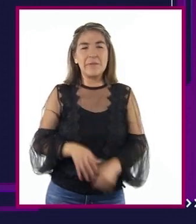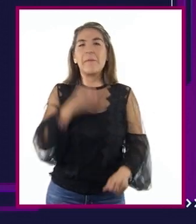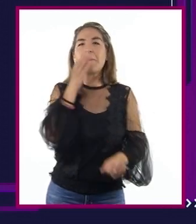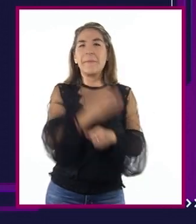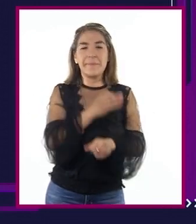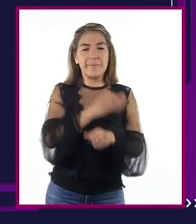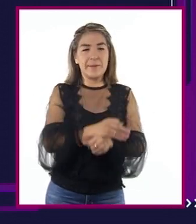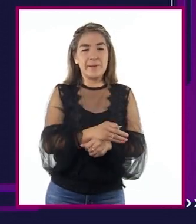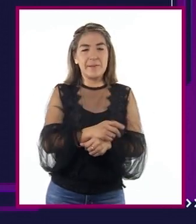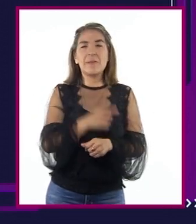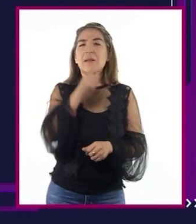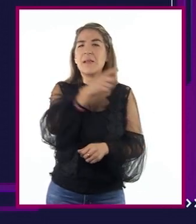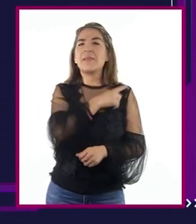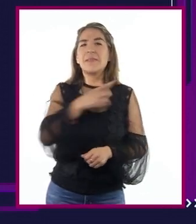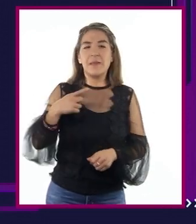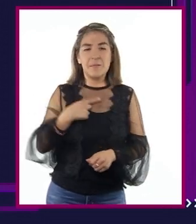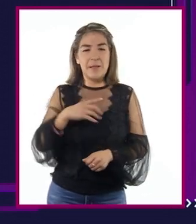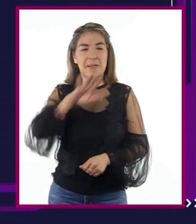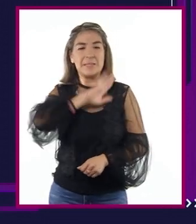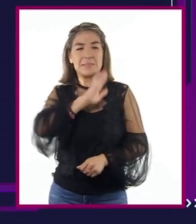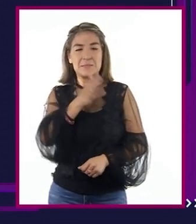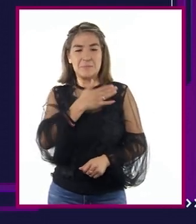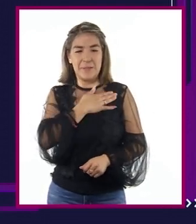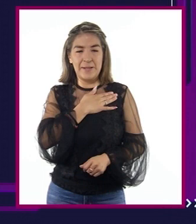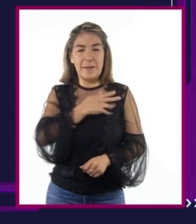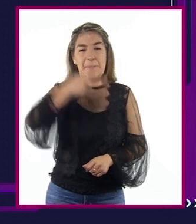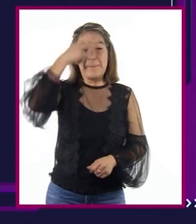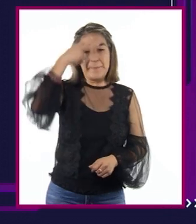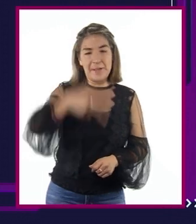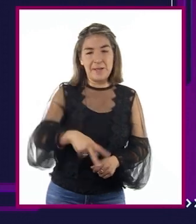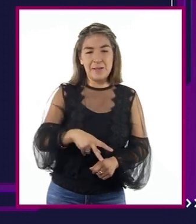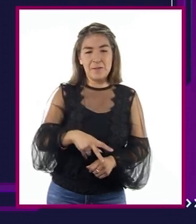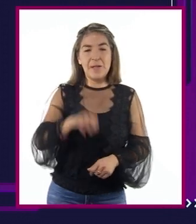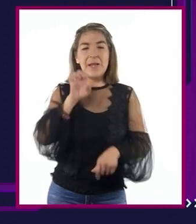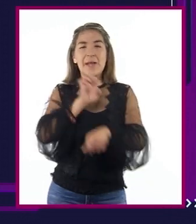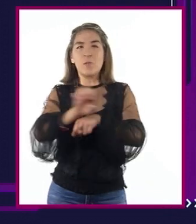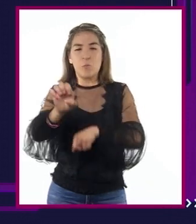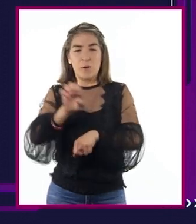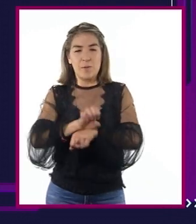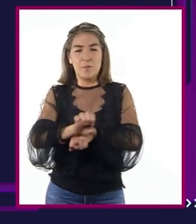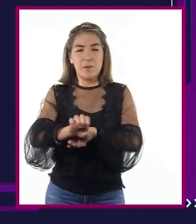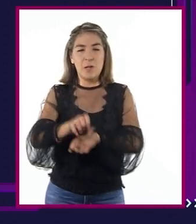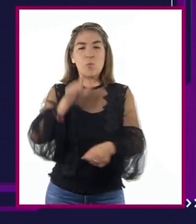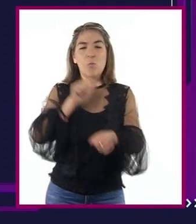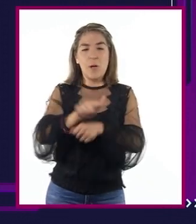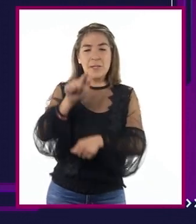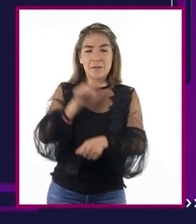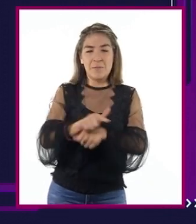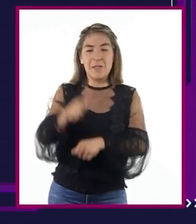la deuda pública de España, México, Ecuador, Guatemala, Estados